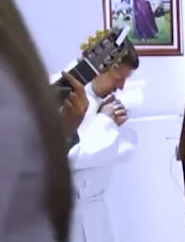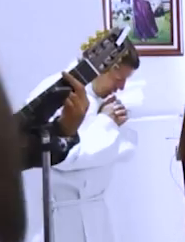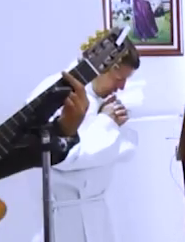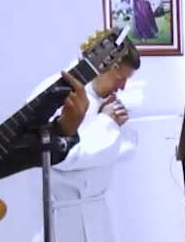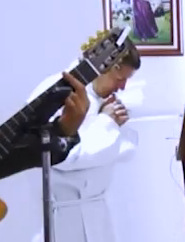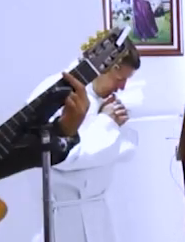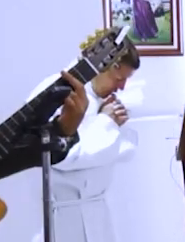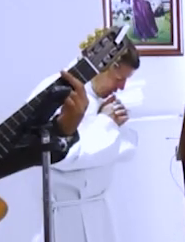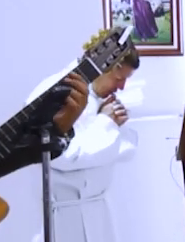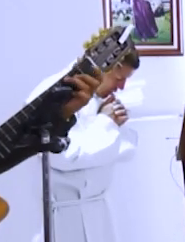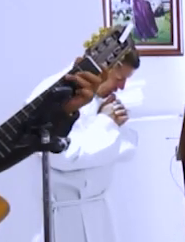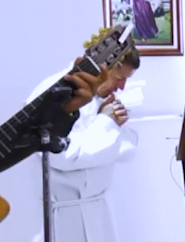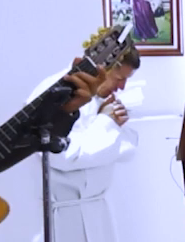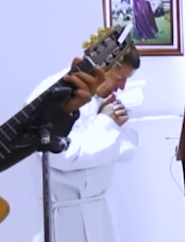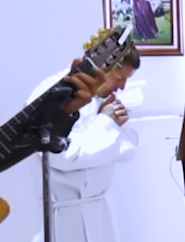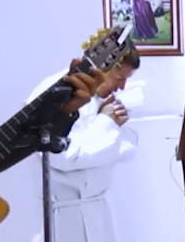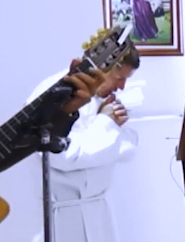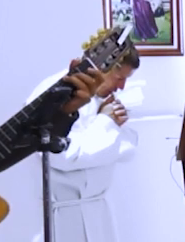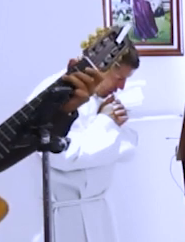Eucaristía,